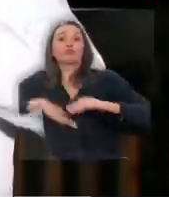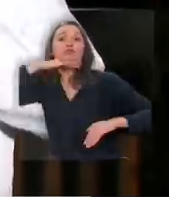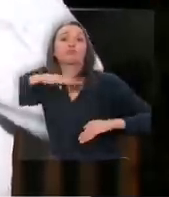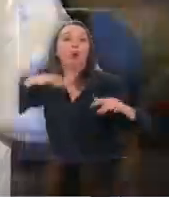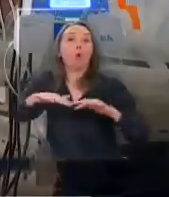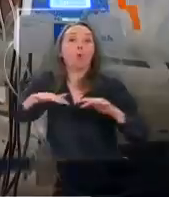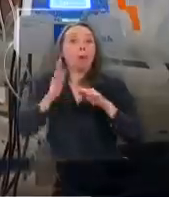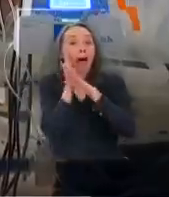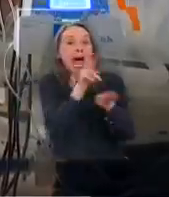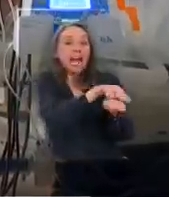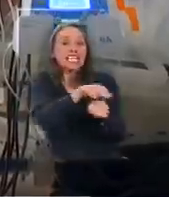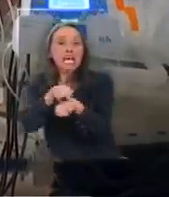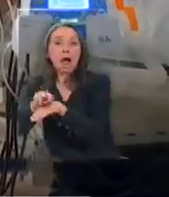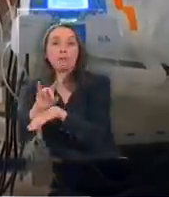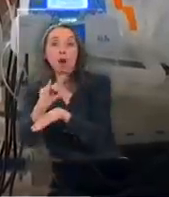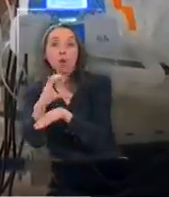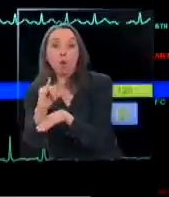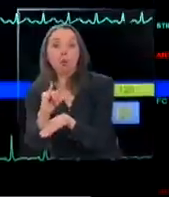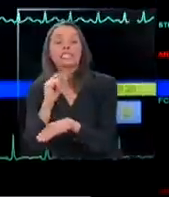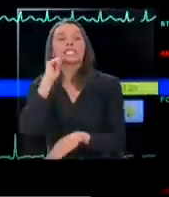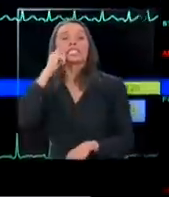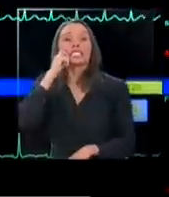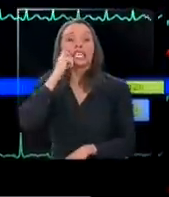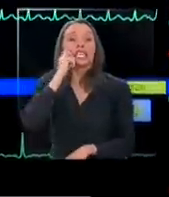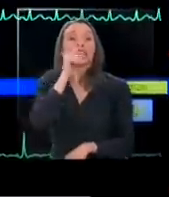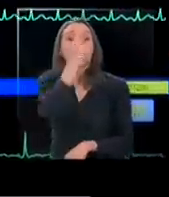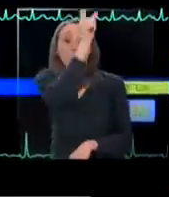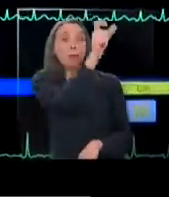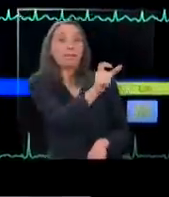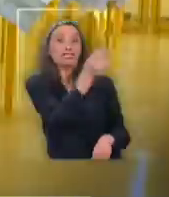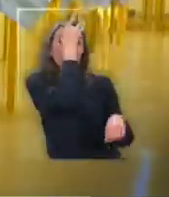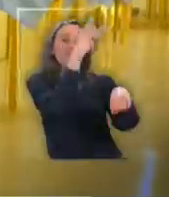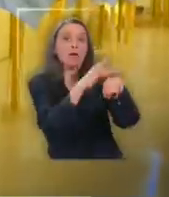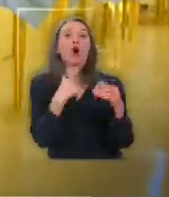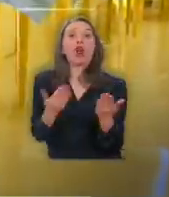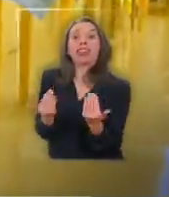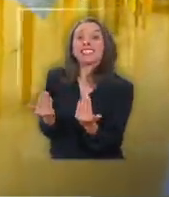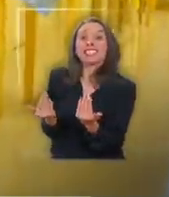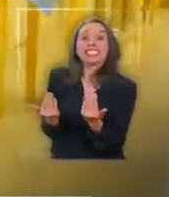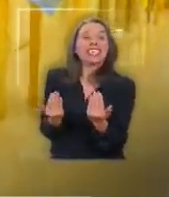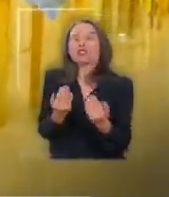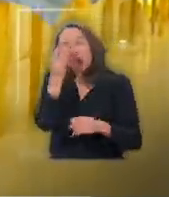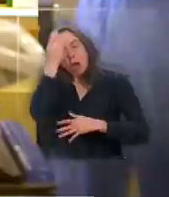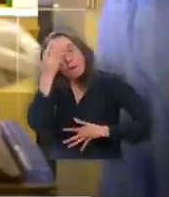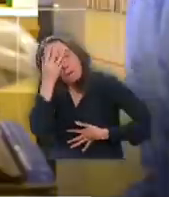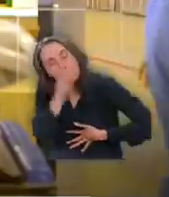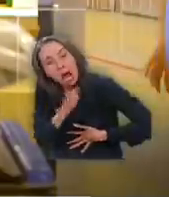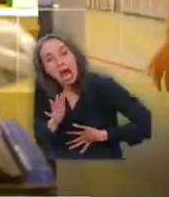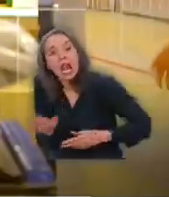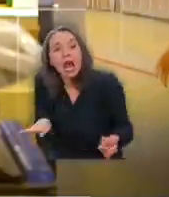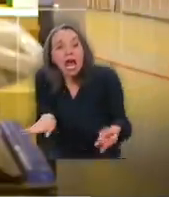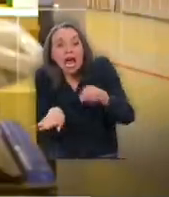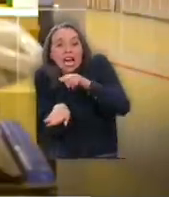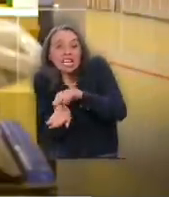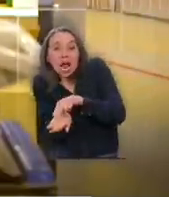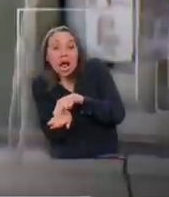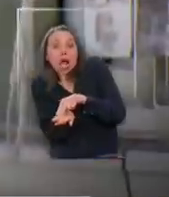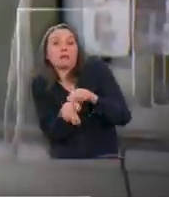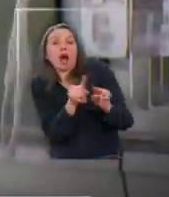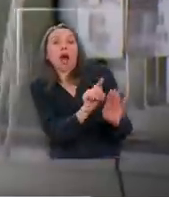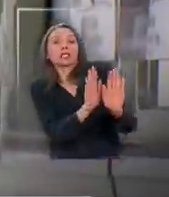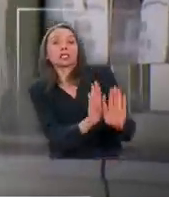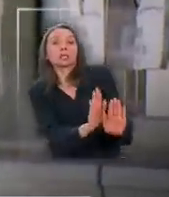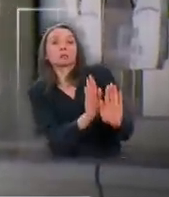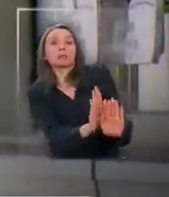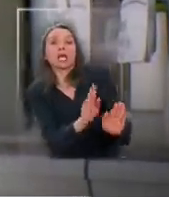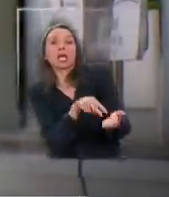97%, significa que el paciente que requiere una cama probablemente espera un cierto tiempo y